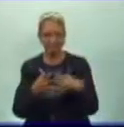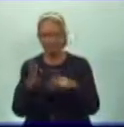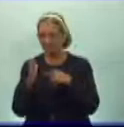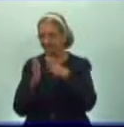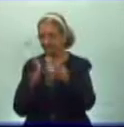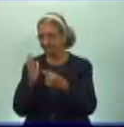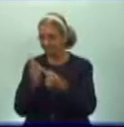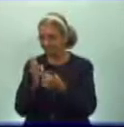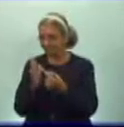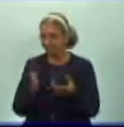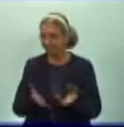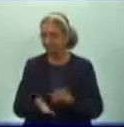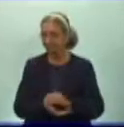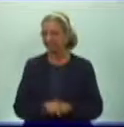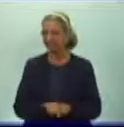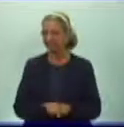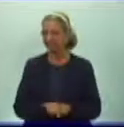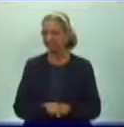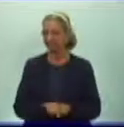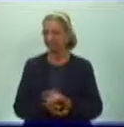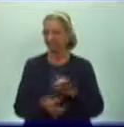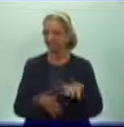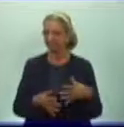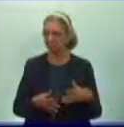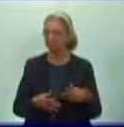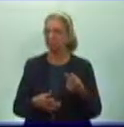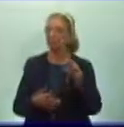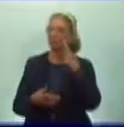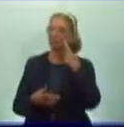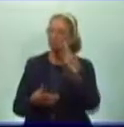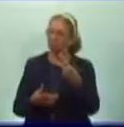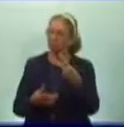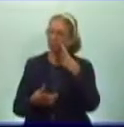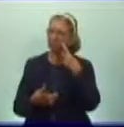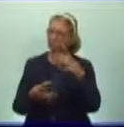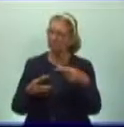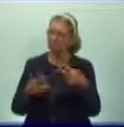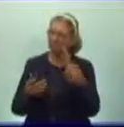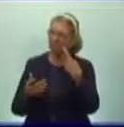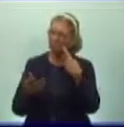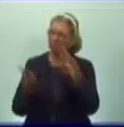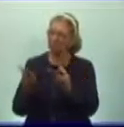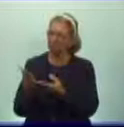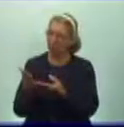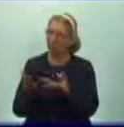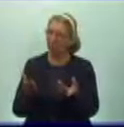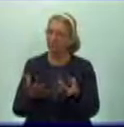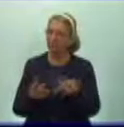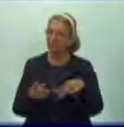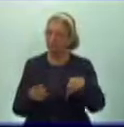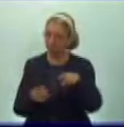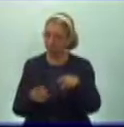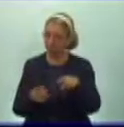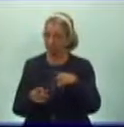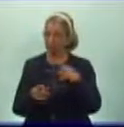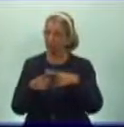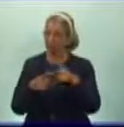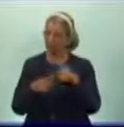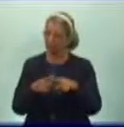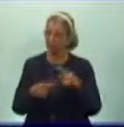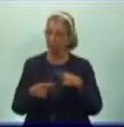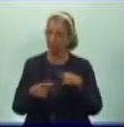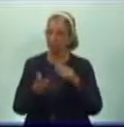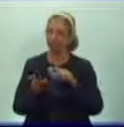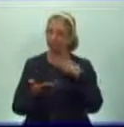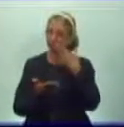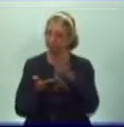ilustración. Deben observarla varias veces y les voy a proponer algunas oraciones, pero ustedes van a hacer otras. Sus familiares, por